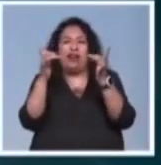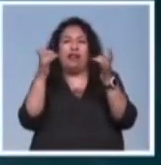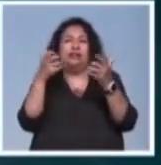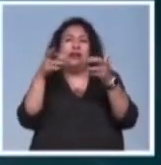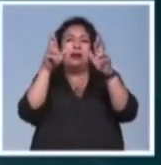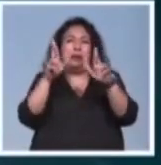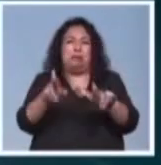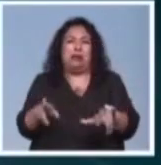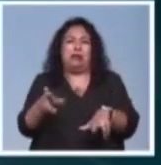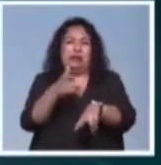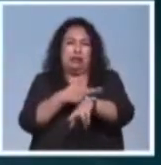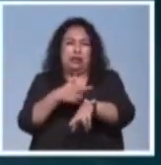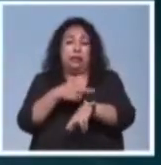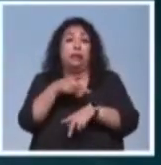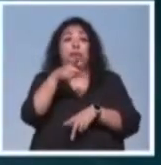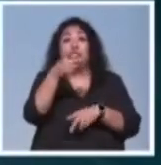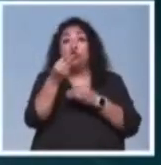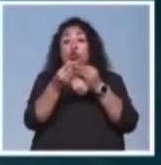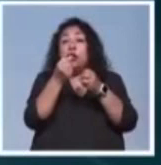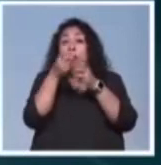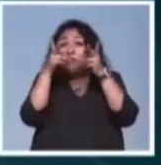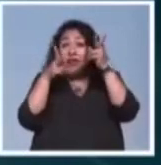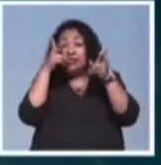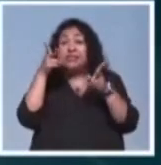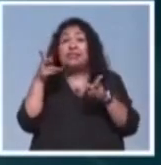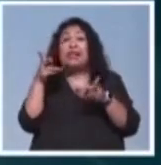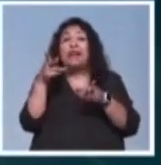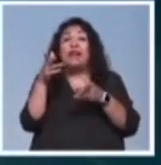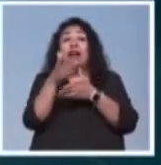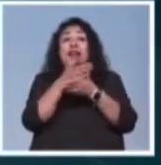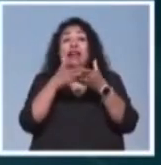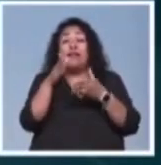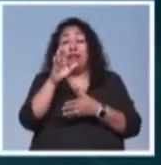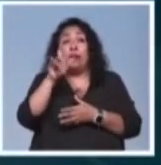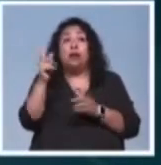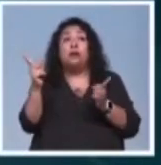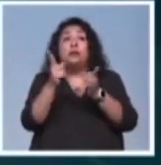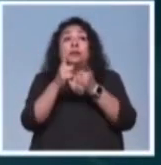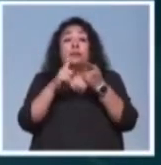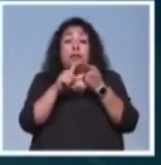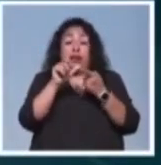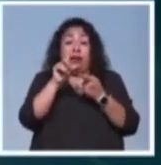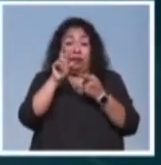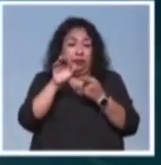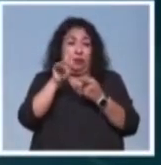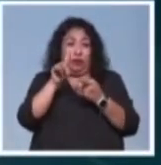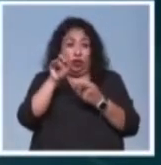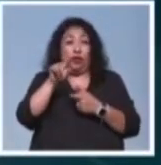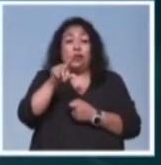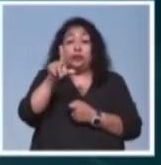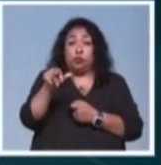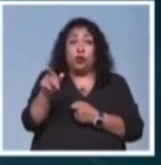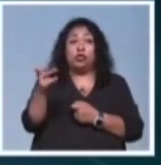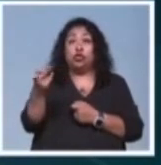Francia. Durante varios años visitaba el Café Bert, donde se encontraba con André Breton y con quien